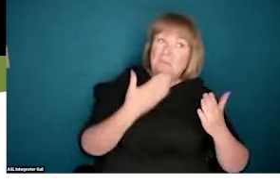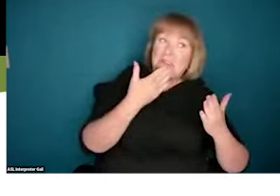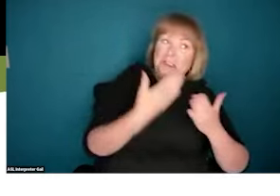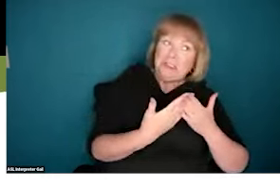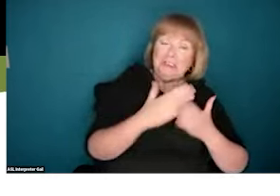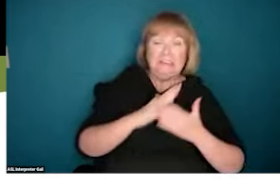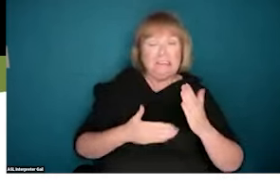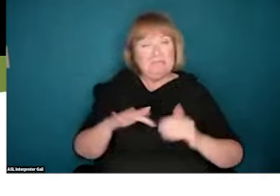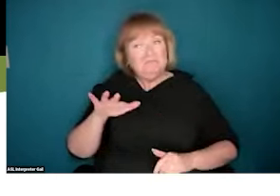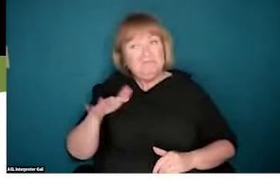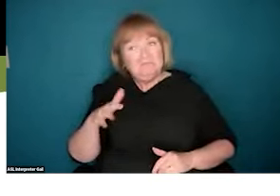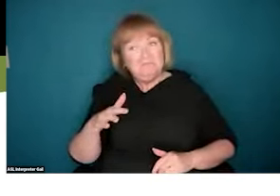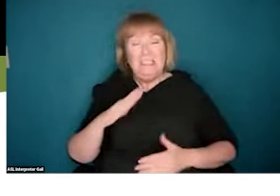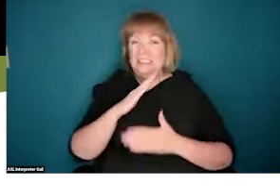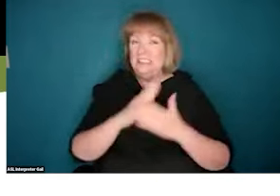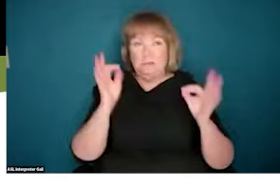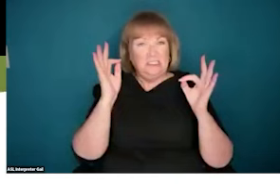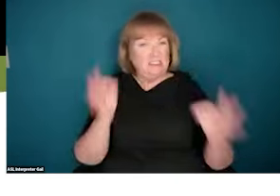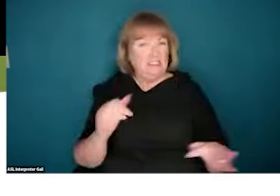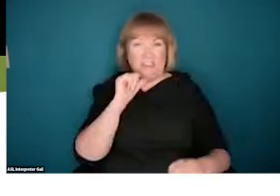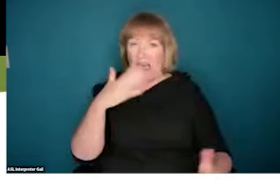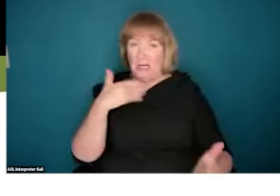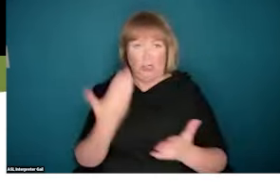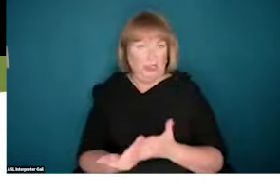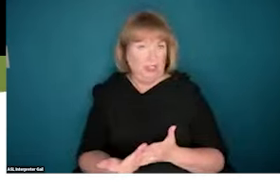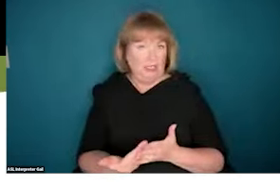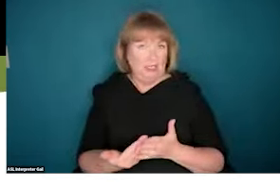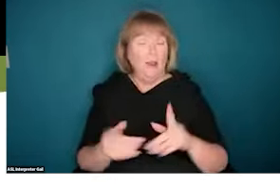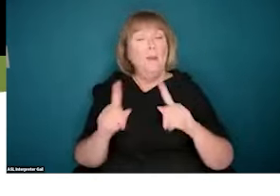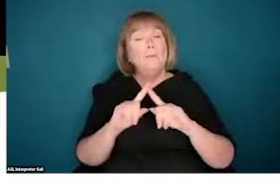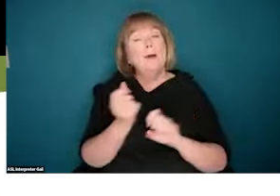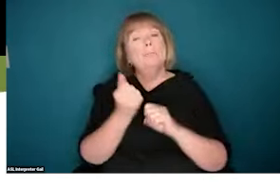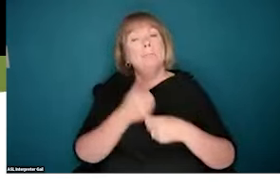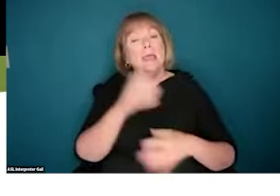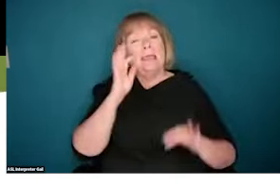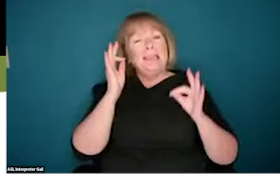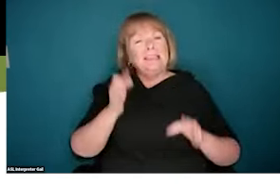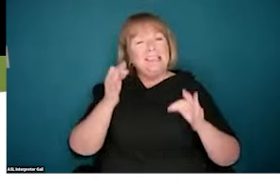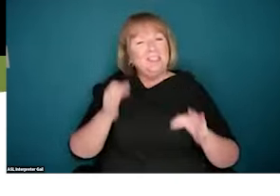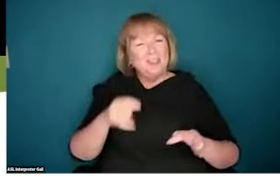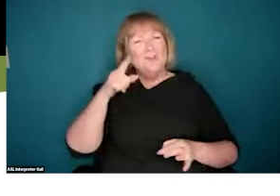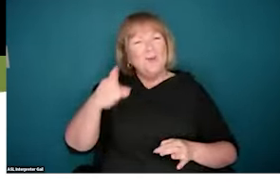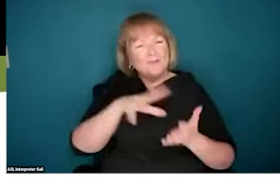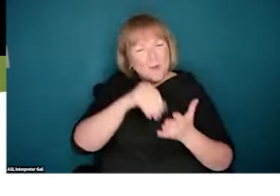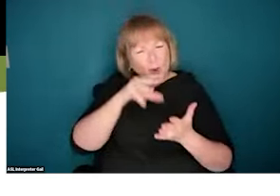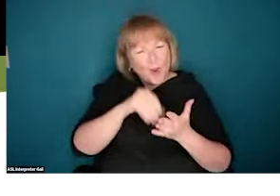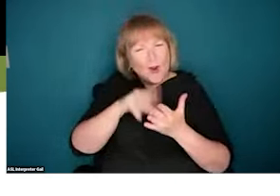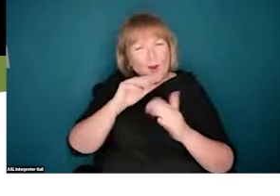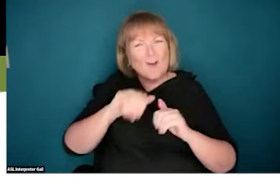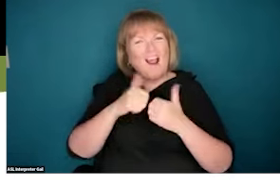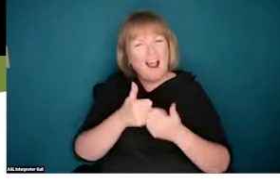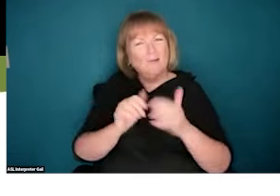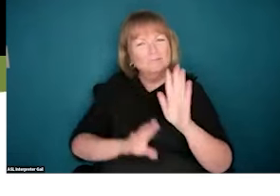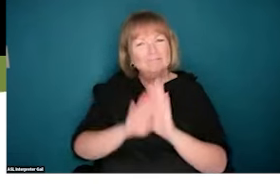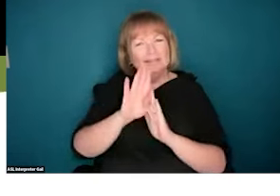son incapaces de tomar una decisión. Y muchas veces nosotros todos tenemos decisiones que fueron fáciles para nosotros, unas que